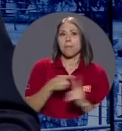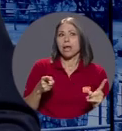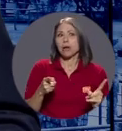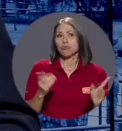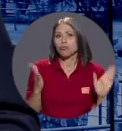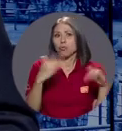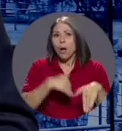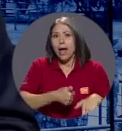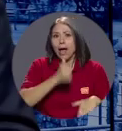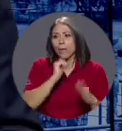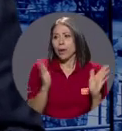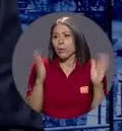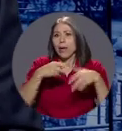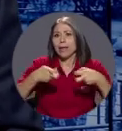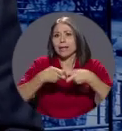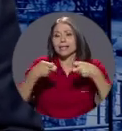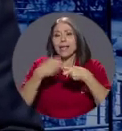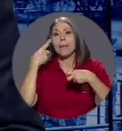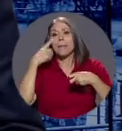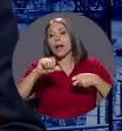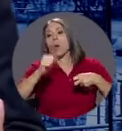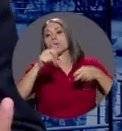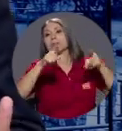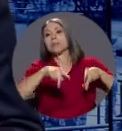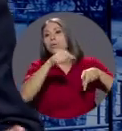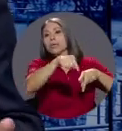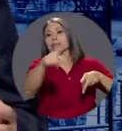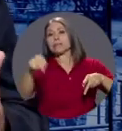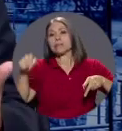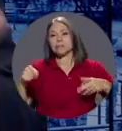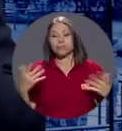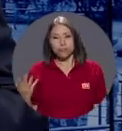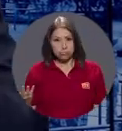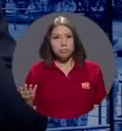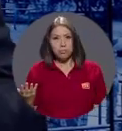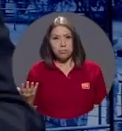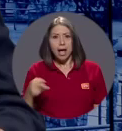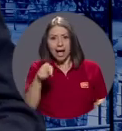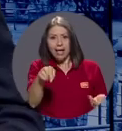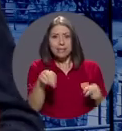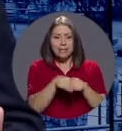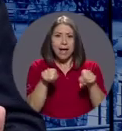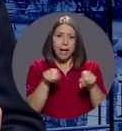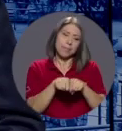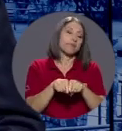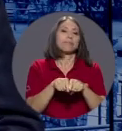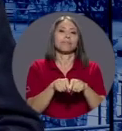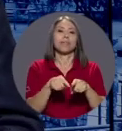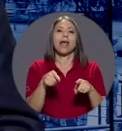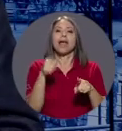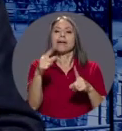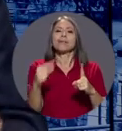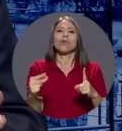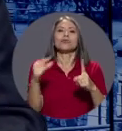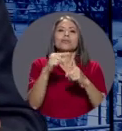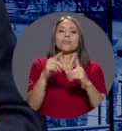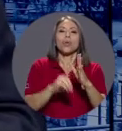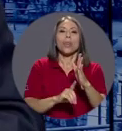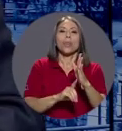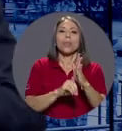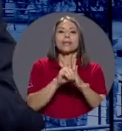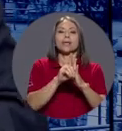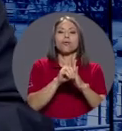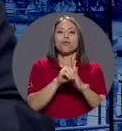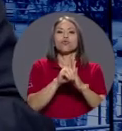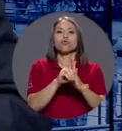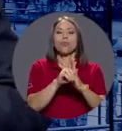dejé sin electricidad a los vecinos. Y de ahí donde también viene el concepto de